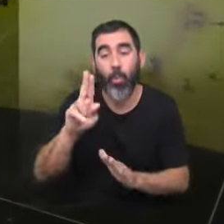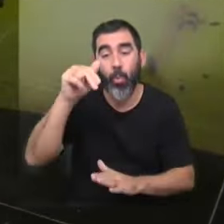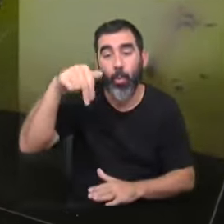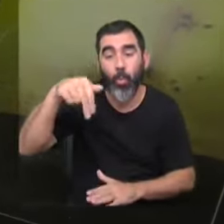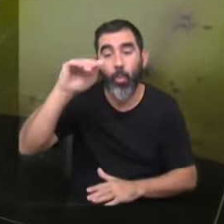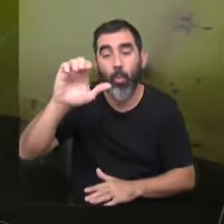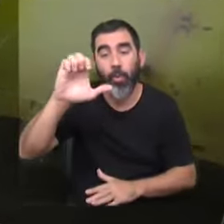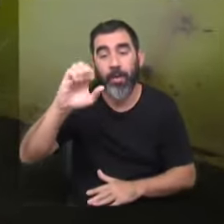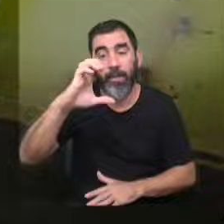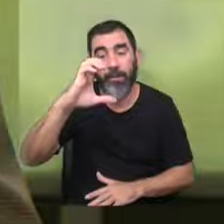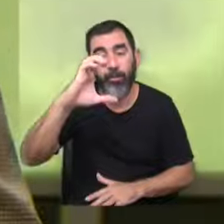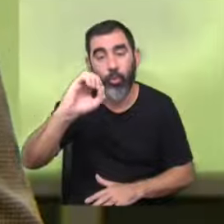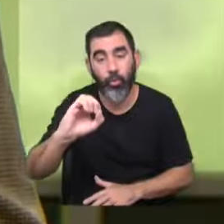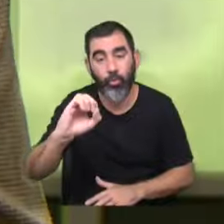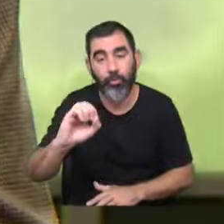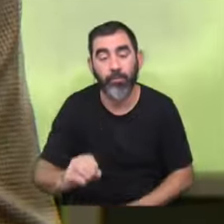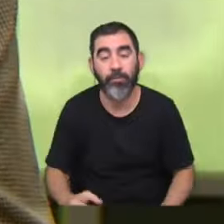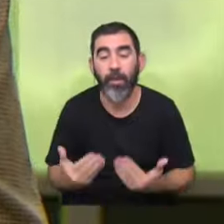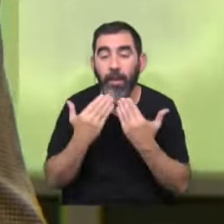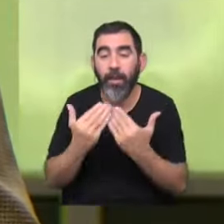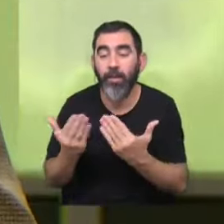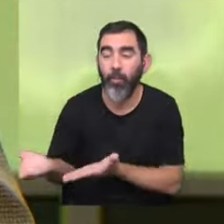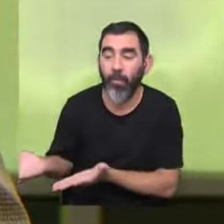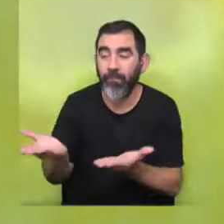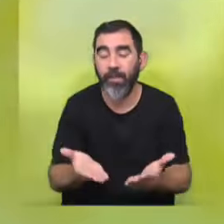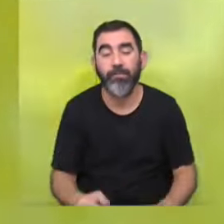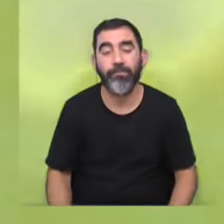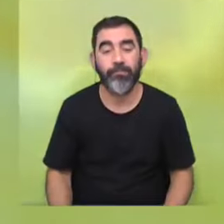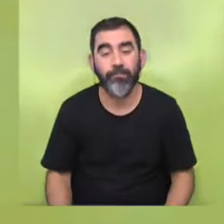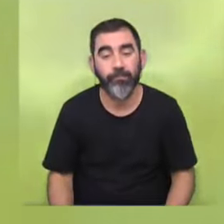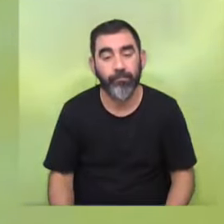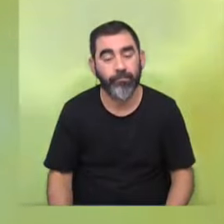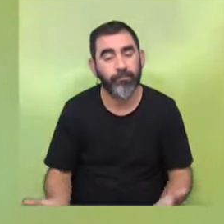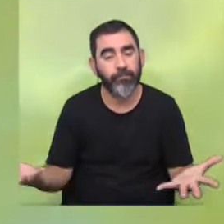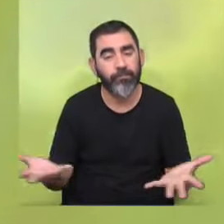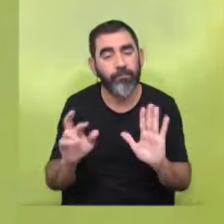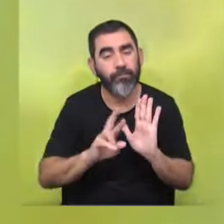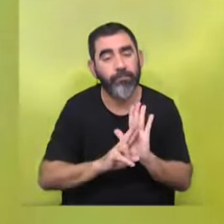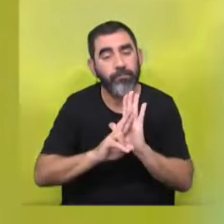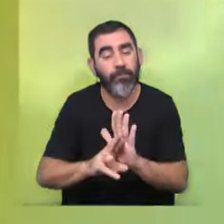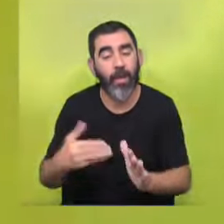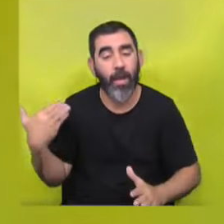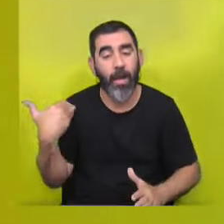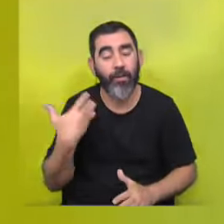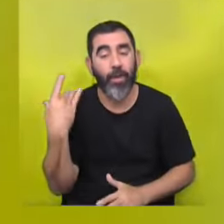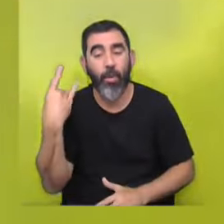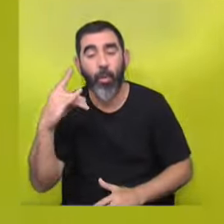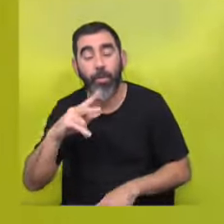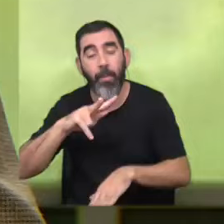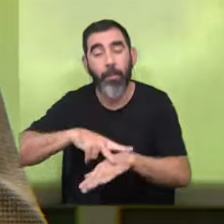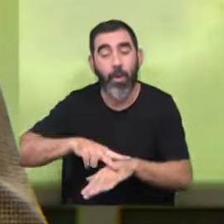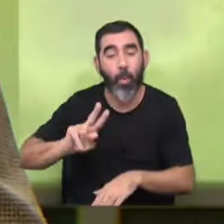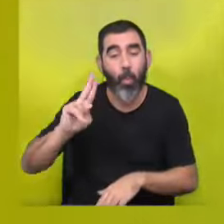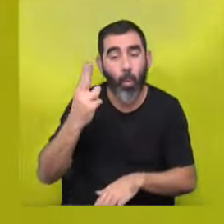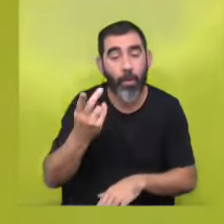región. Bienvenido a Sobre Ciencia, muchas gracias. Hola, gracias, gracias por tenerme. Actualmente la representación es para Argentina, Bolivia, Paraguay y Uruguay. Así